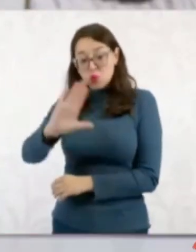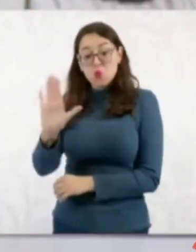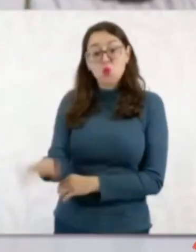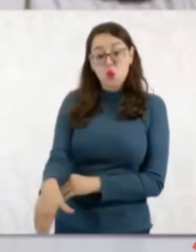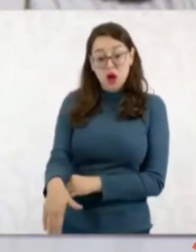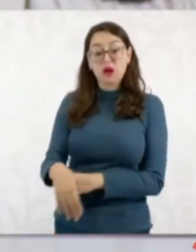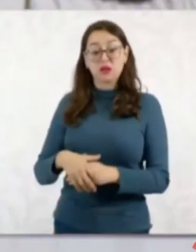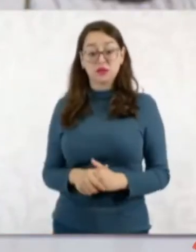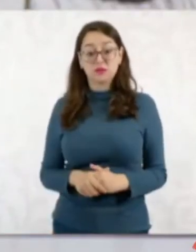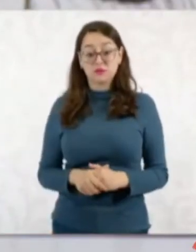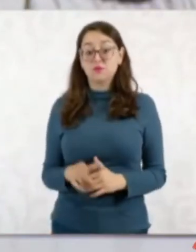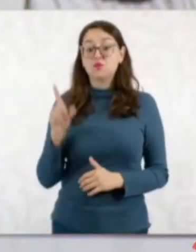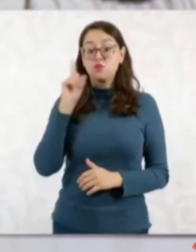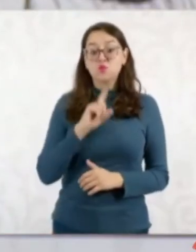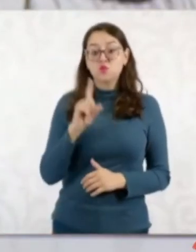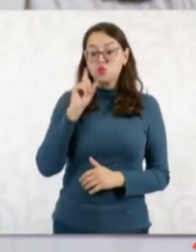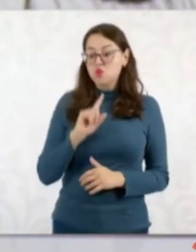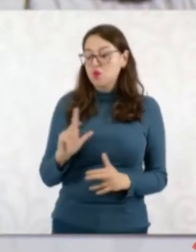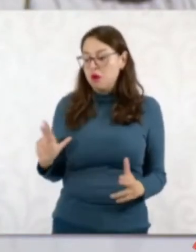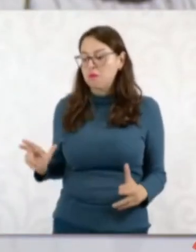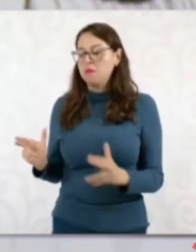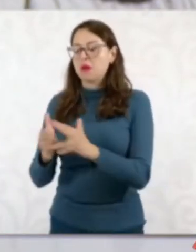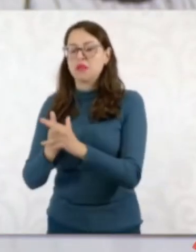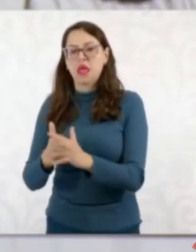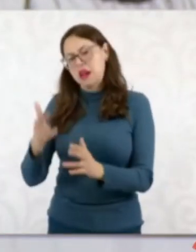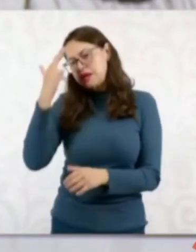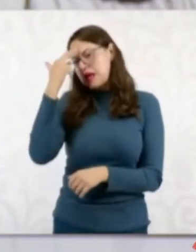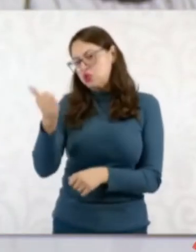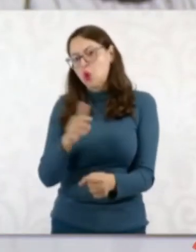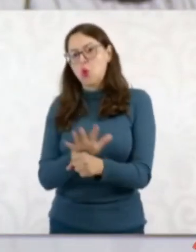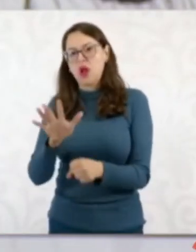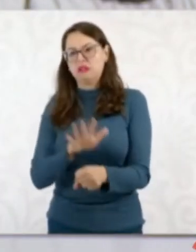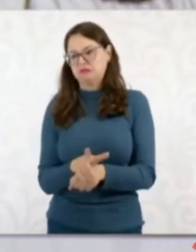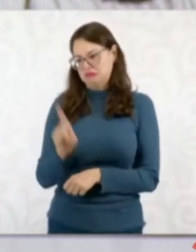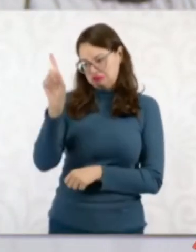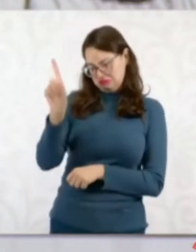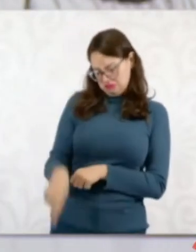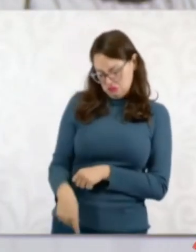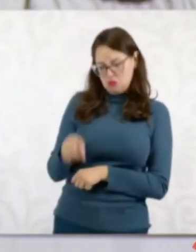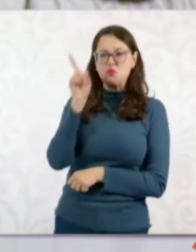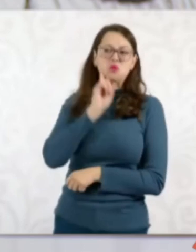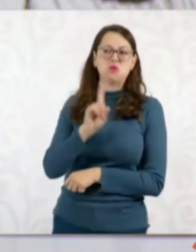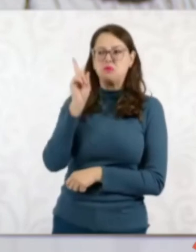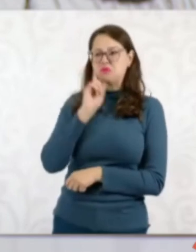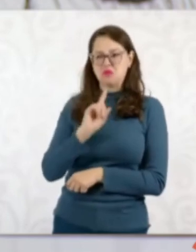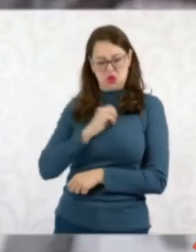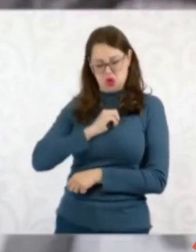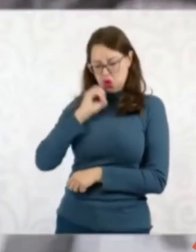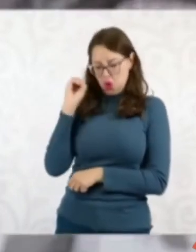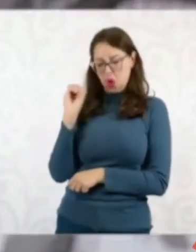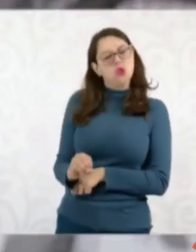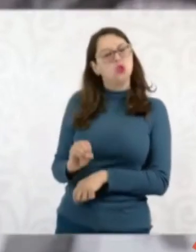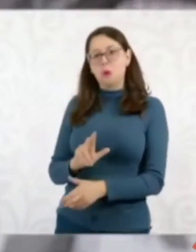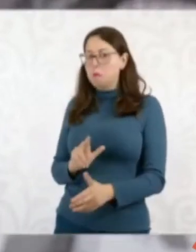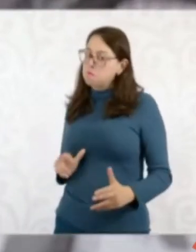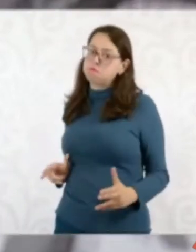asesinar, quitarle la vida a una mujer por el solo hecho de ser mujer. Es un delito de odio